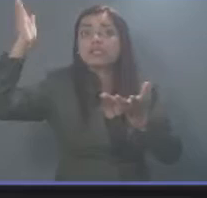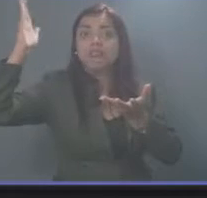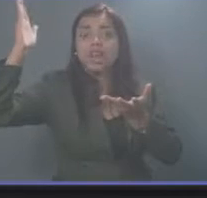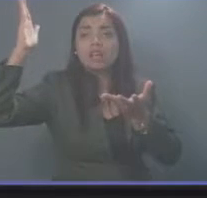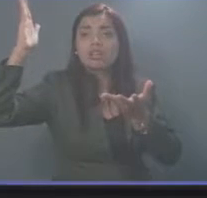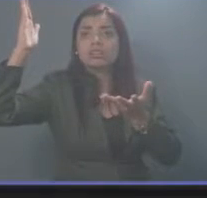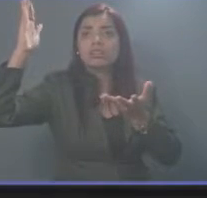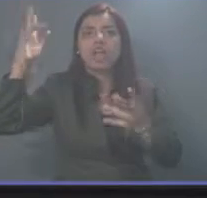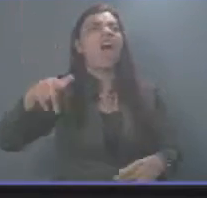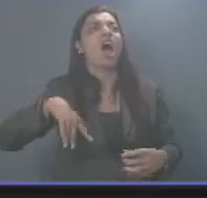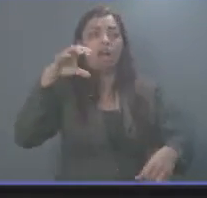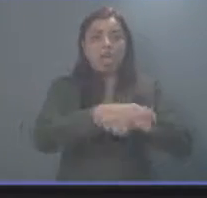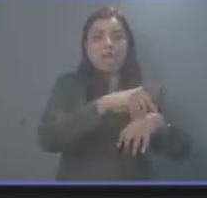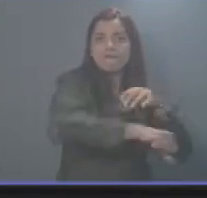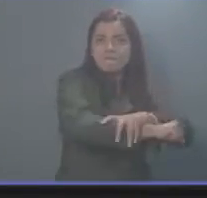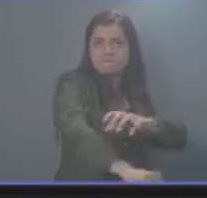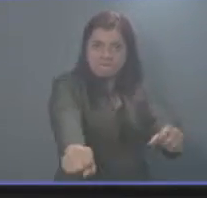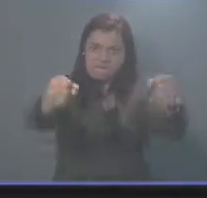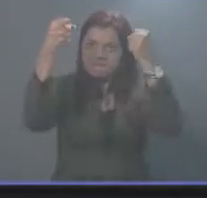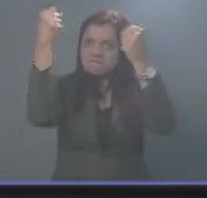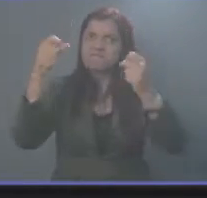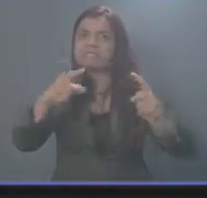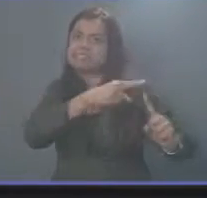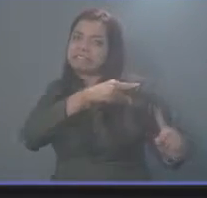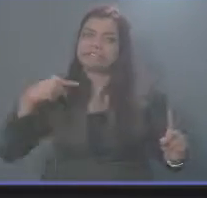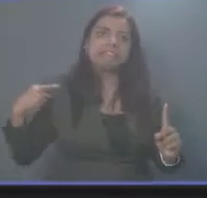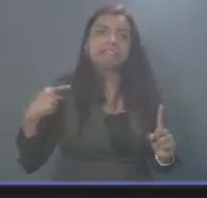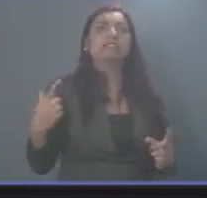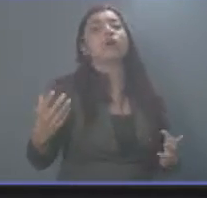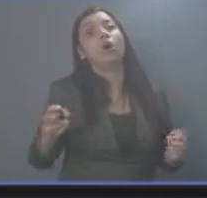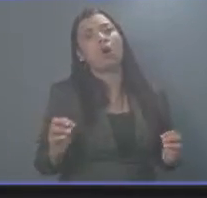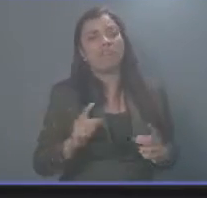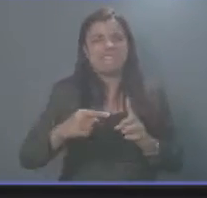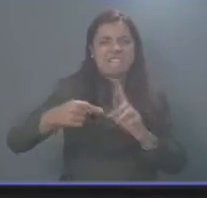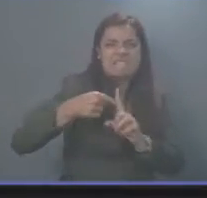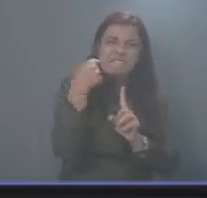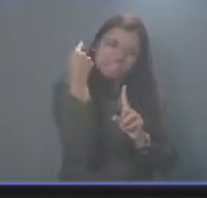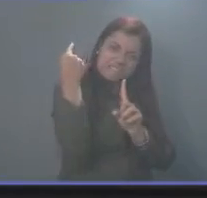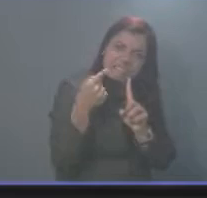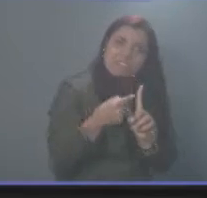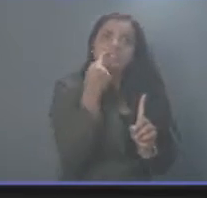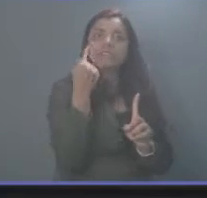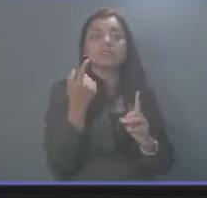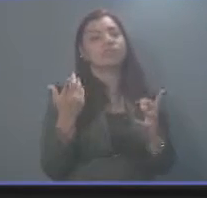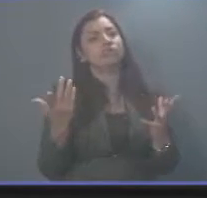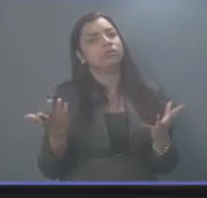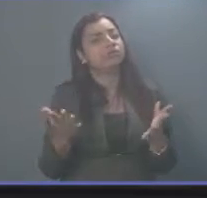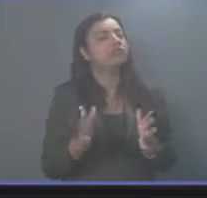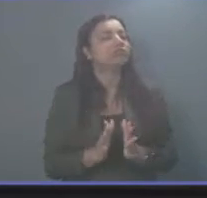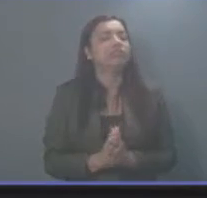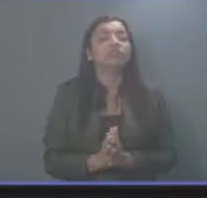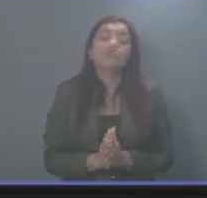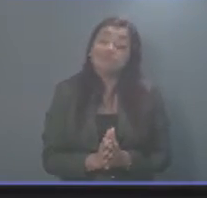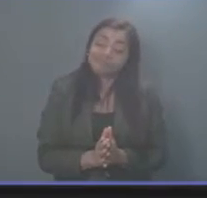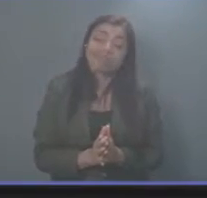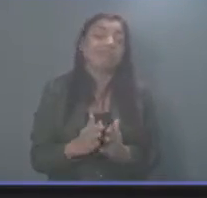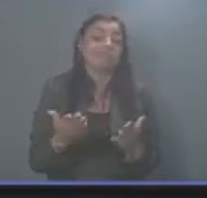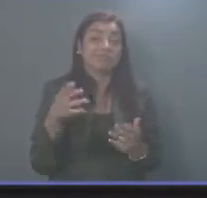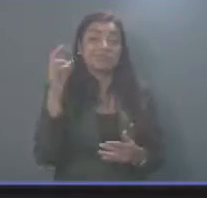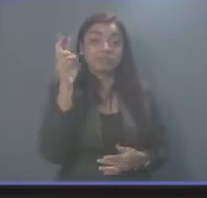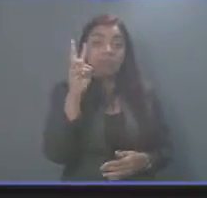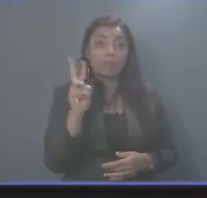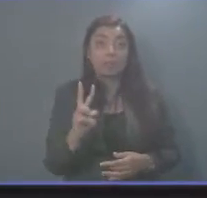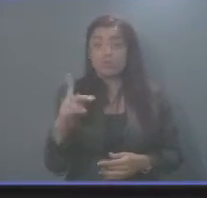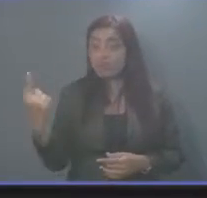es encarcelado, asesinado o torturado. Y de esas visitas de venezolanos